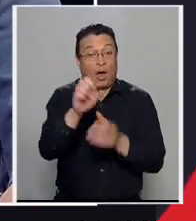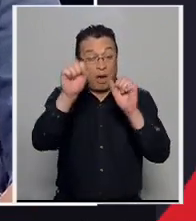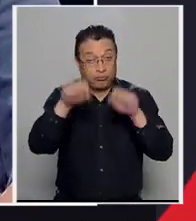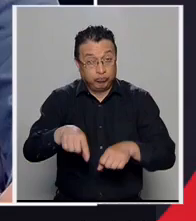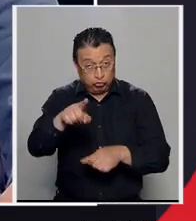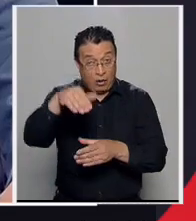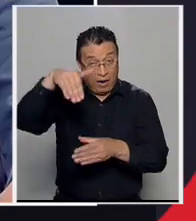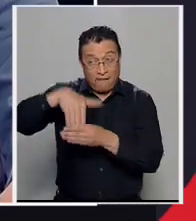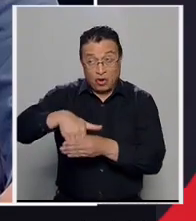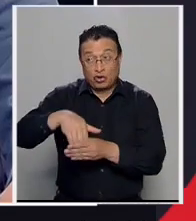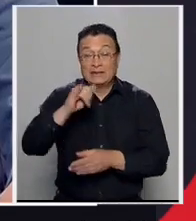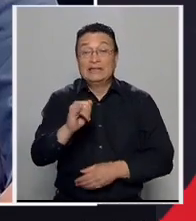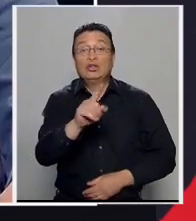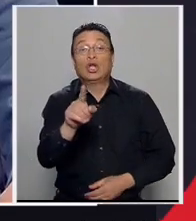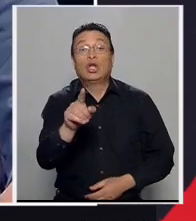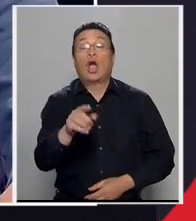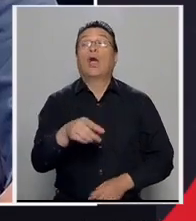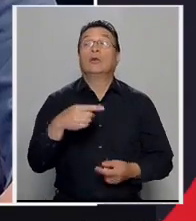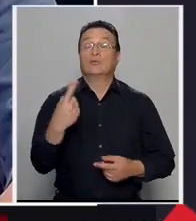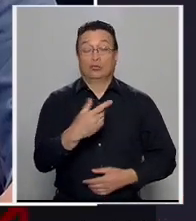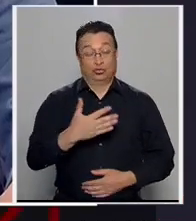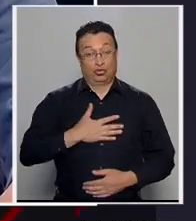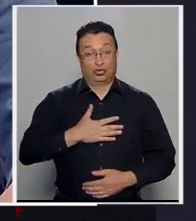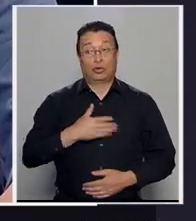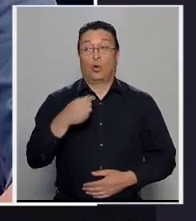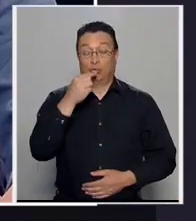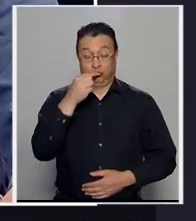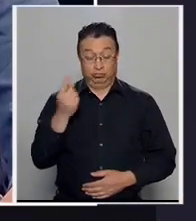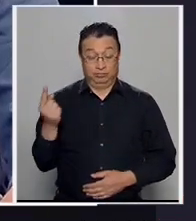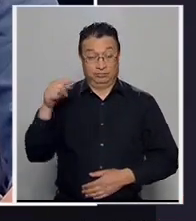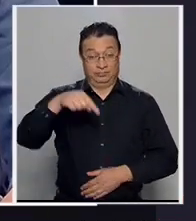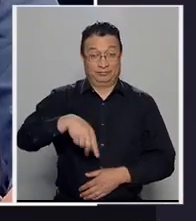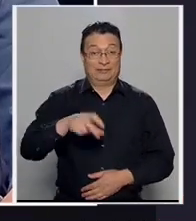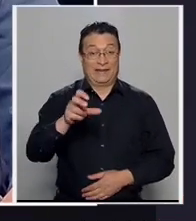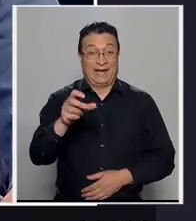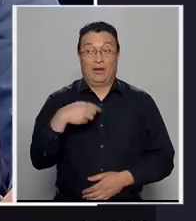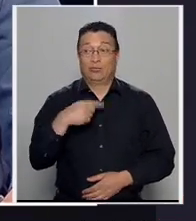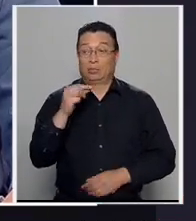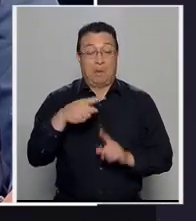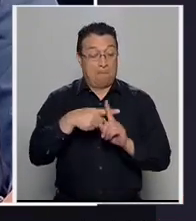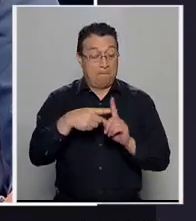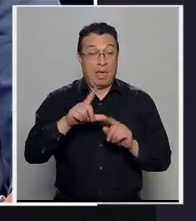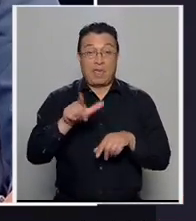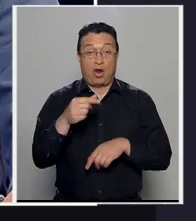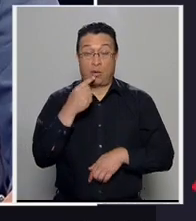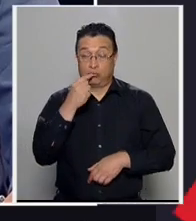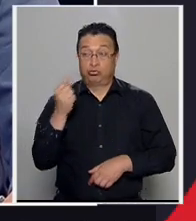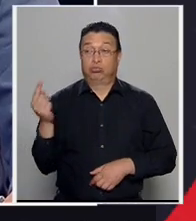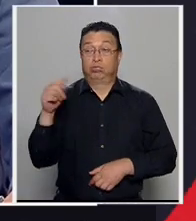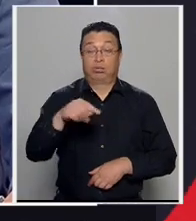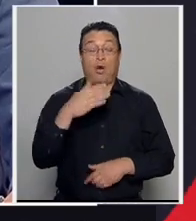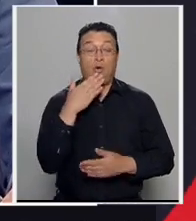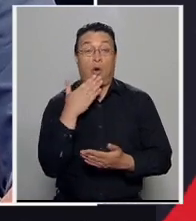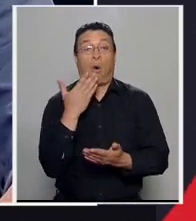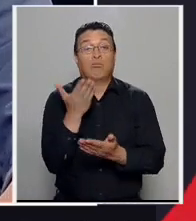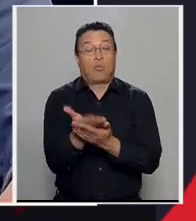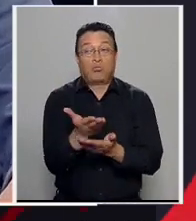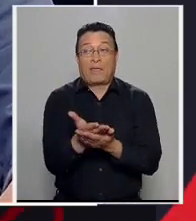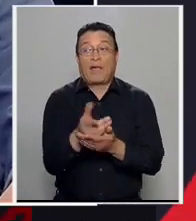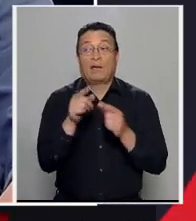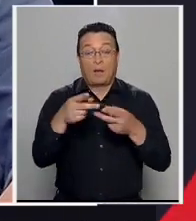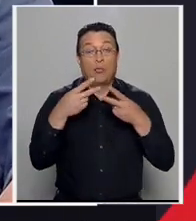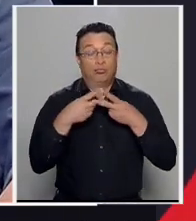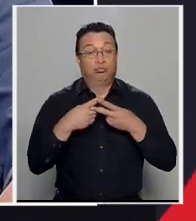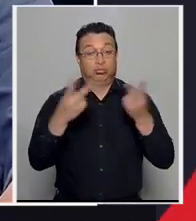votar? Andrés, nosotros vengo llegando al canal. ¿Ya? Llegué hace, no sé, media hora. La propuesta la anunció en